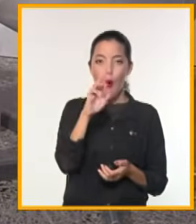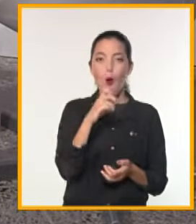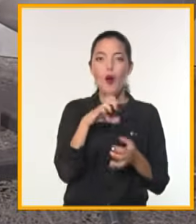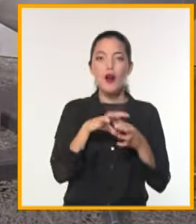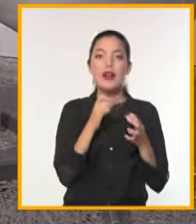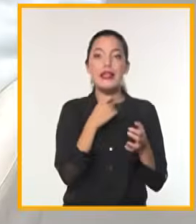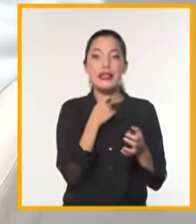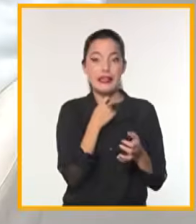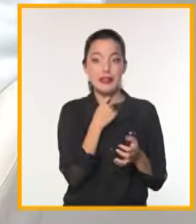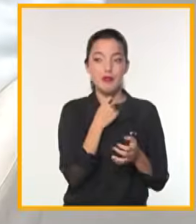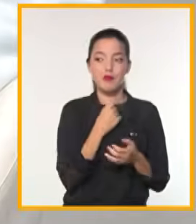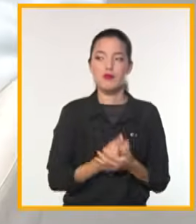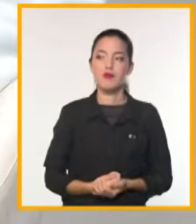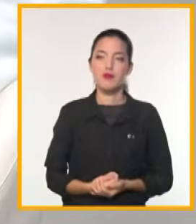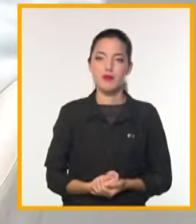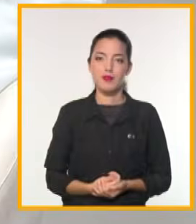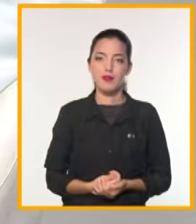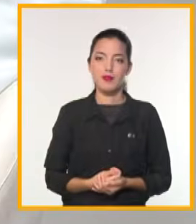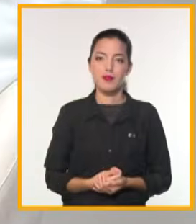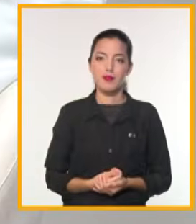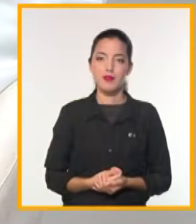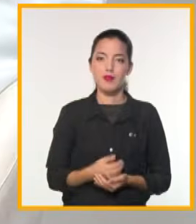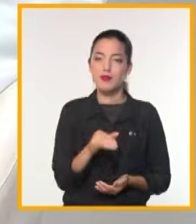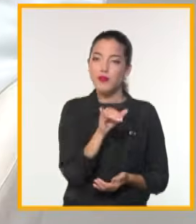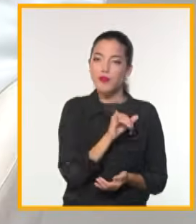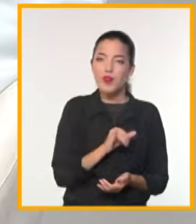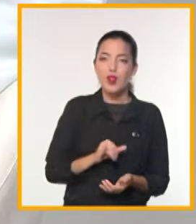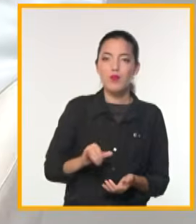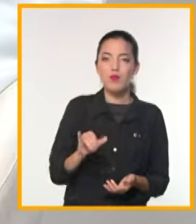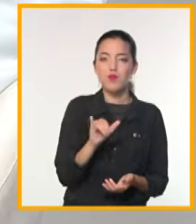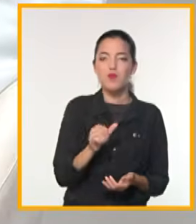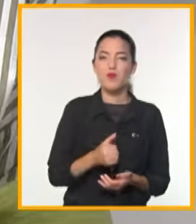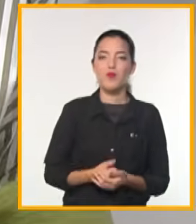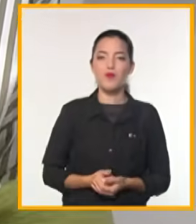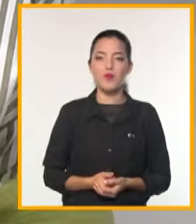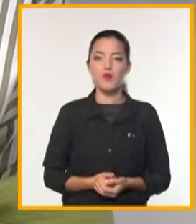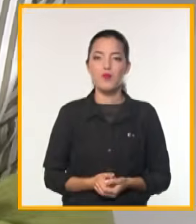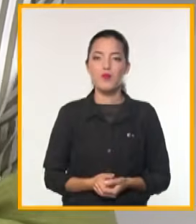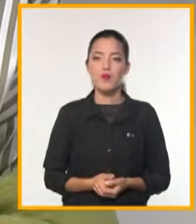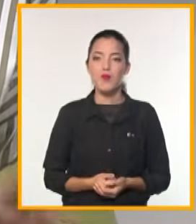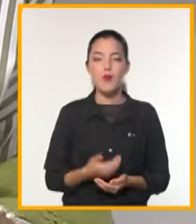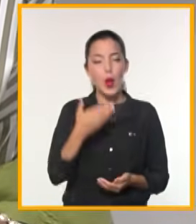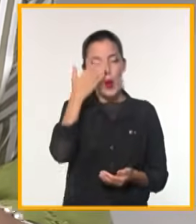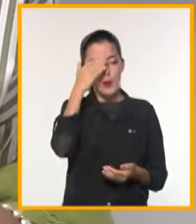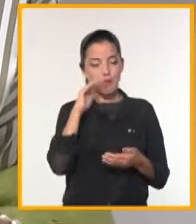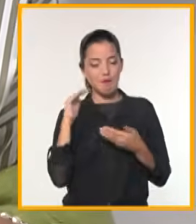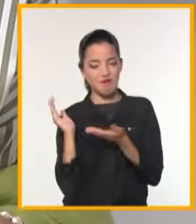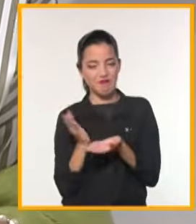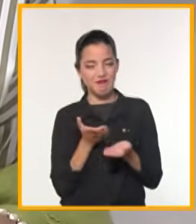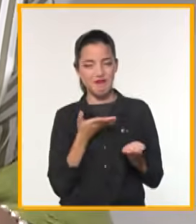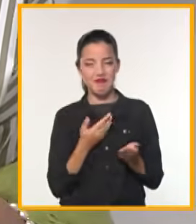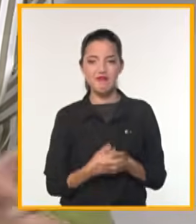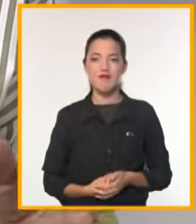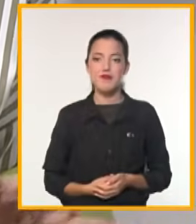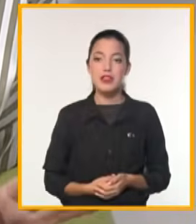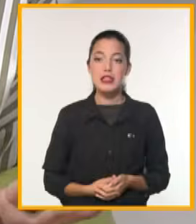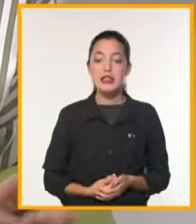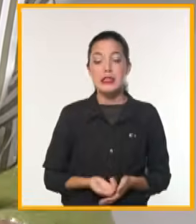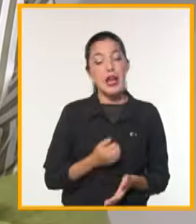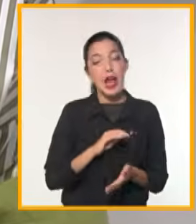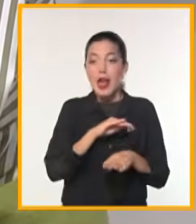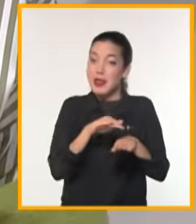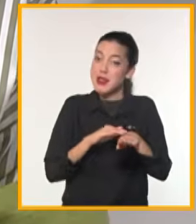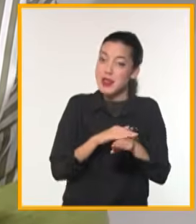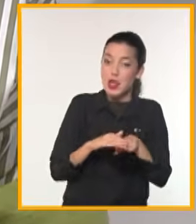me conoce como Lorenzo. Qué gusto. Como Jorge Pérez. Qué gusto recibirte. Y ustedes me disculpan que lo tuteé, lo conozco